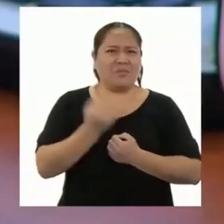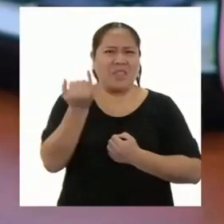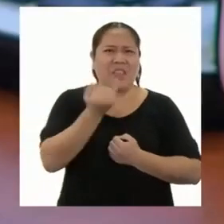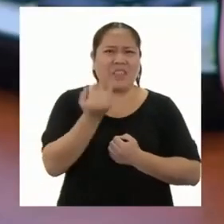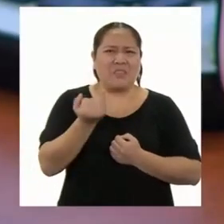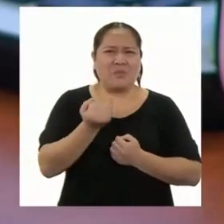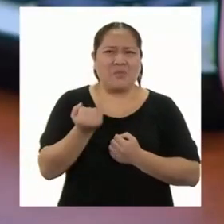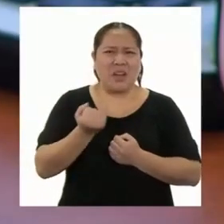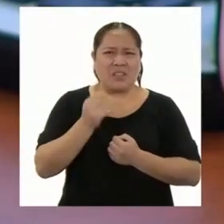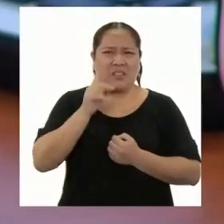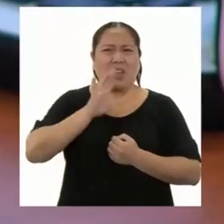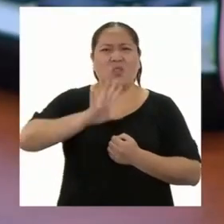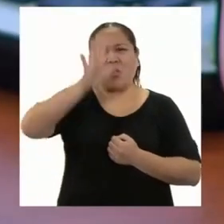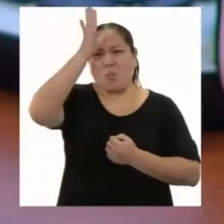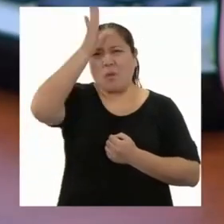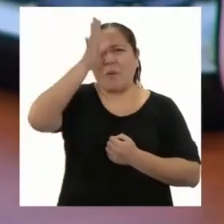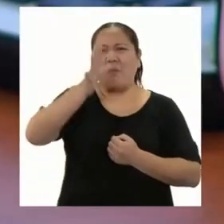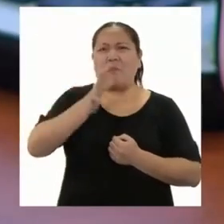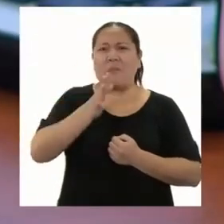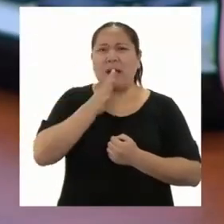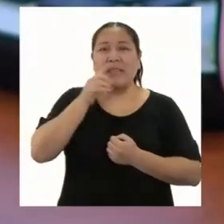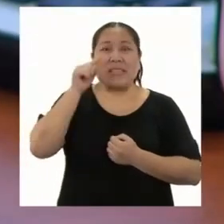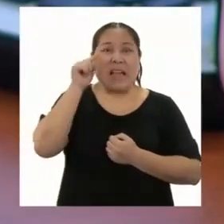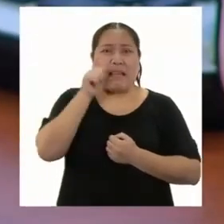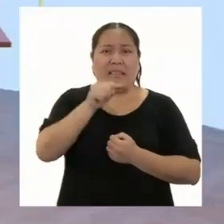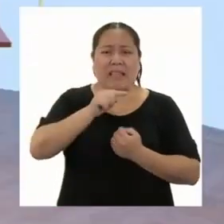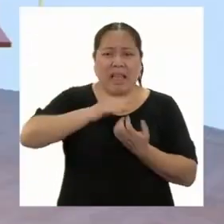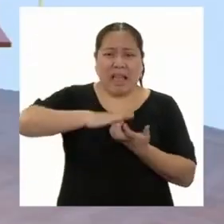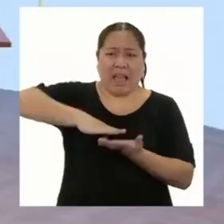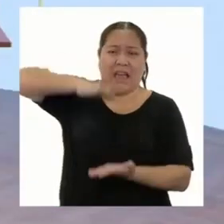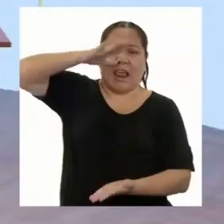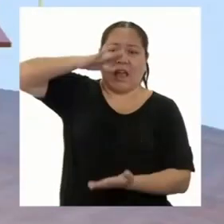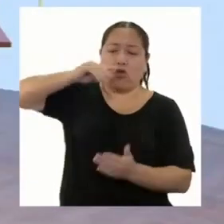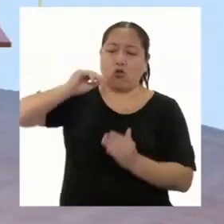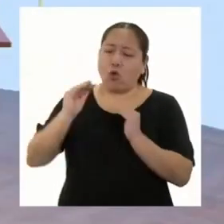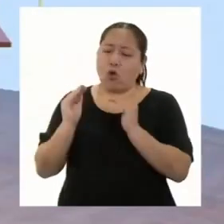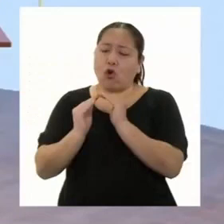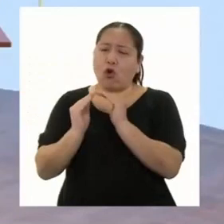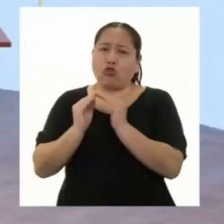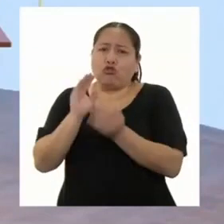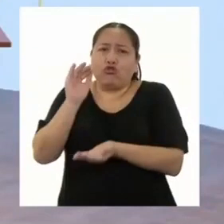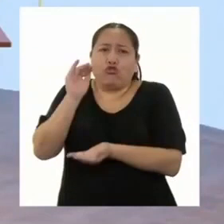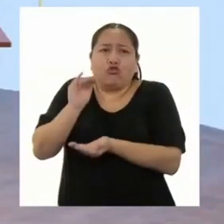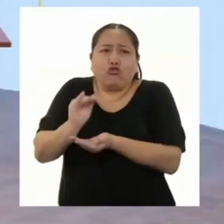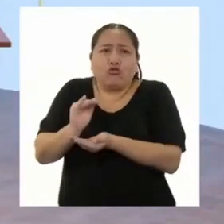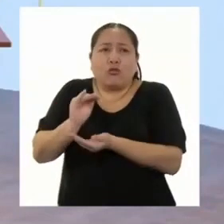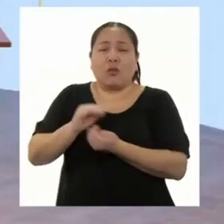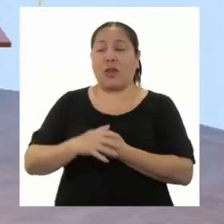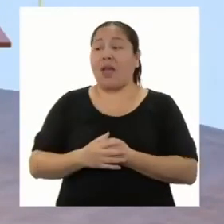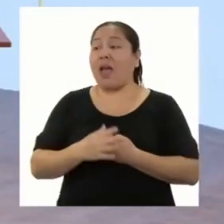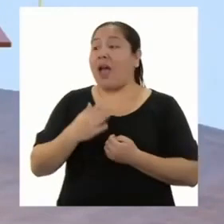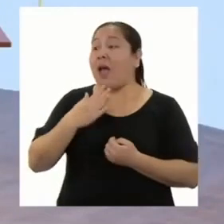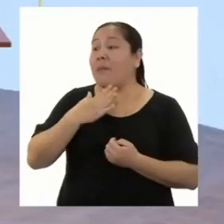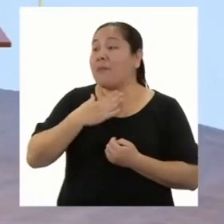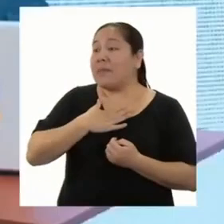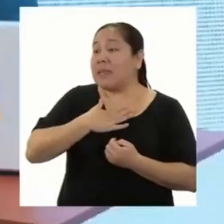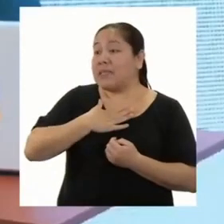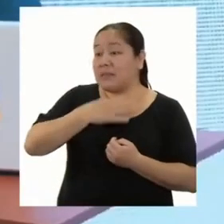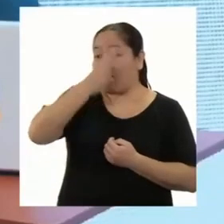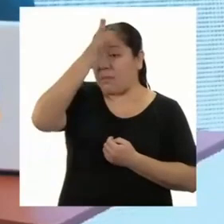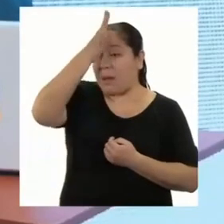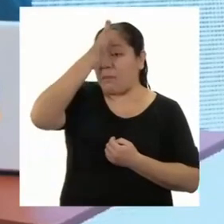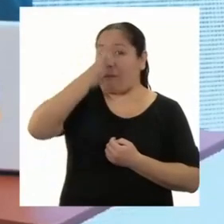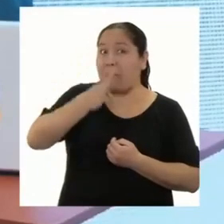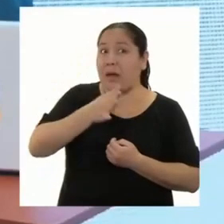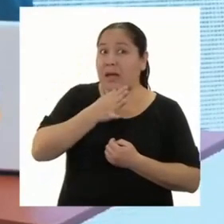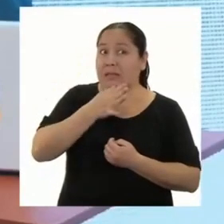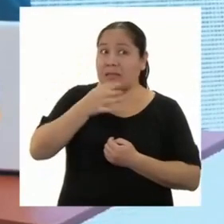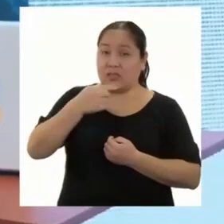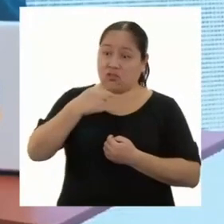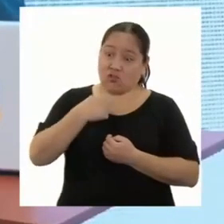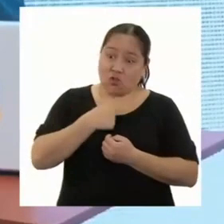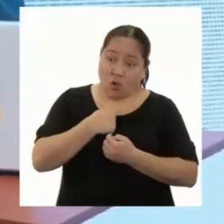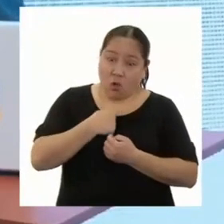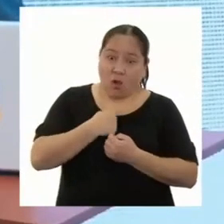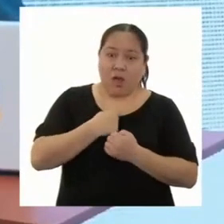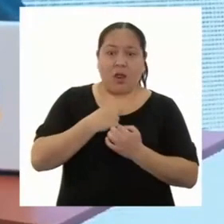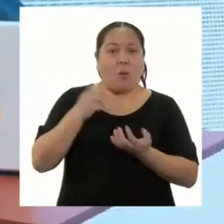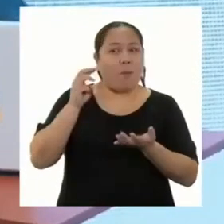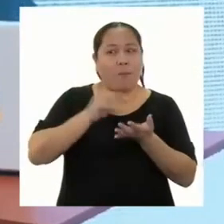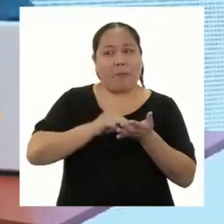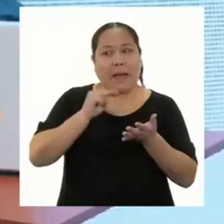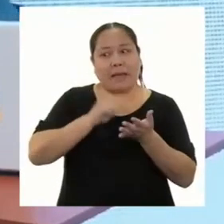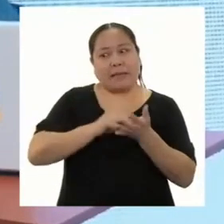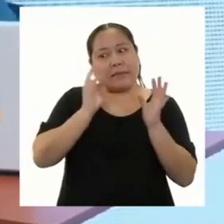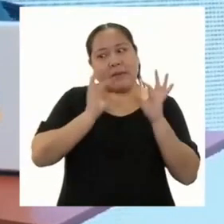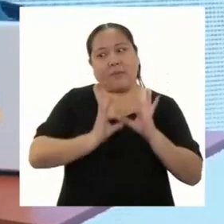papás y a ti, más grandes que tu casa. Eso es porque mis papás y yo éramos más importantes que